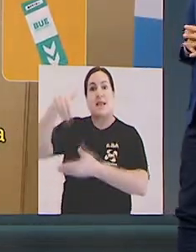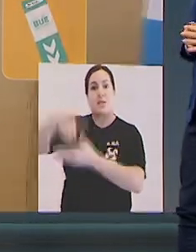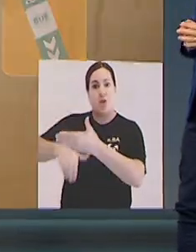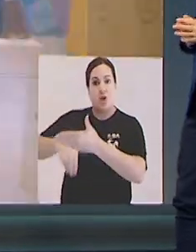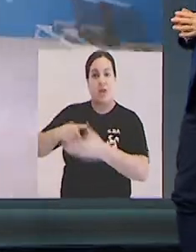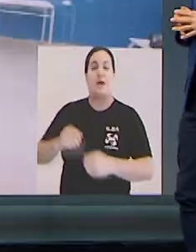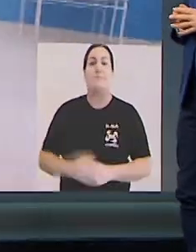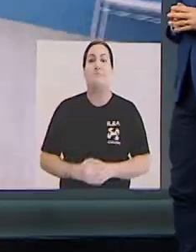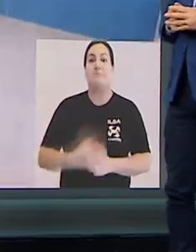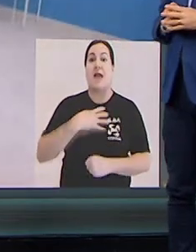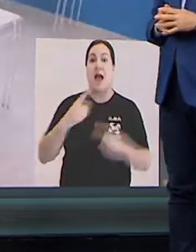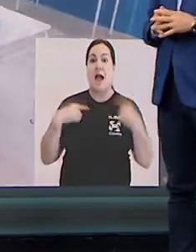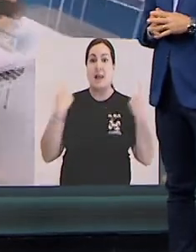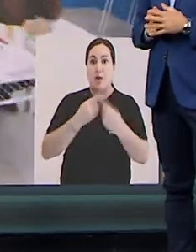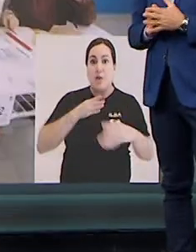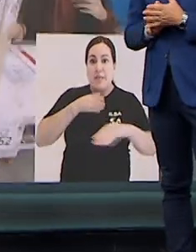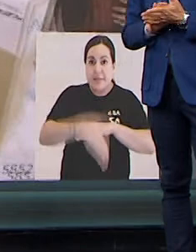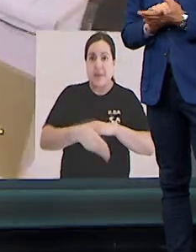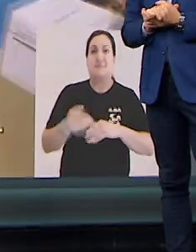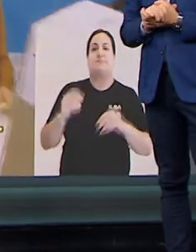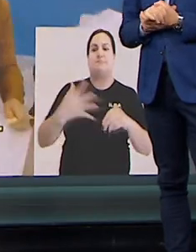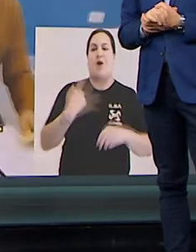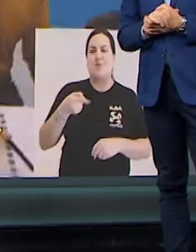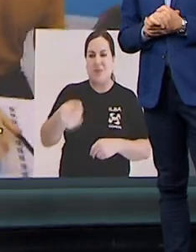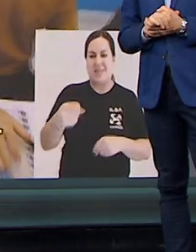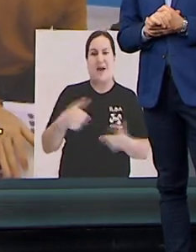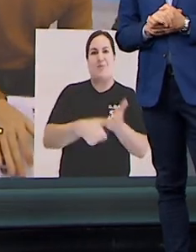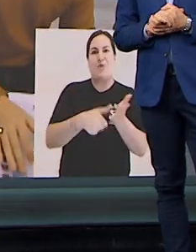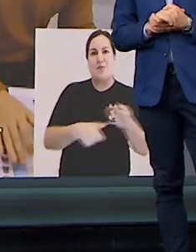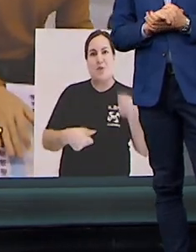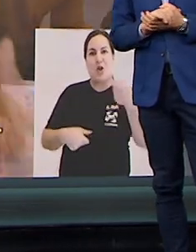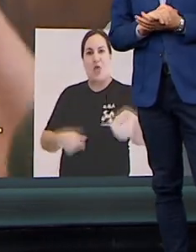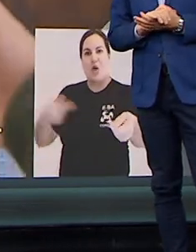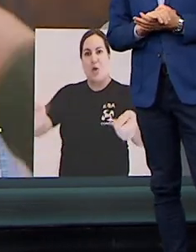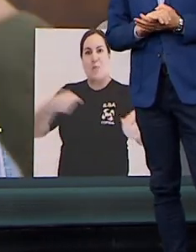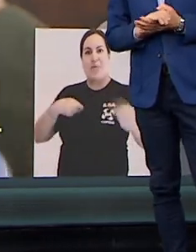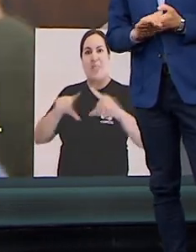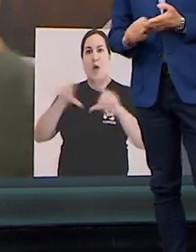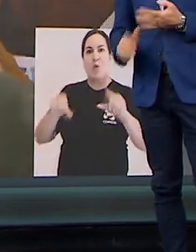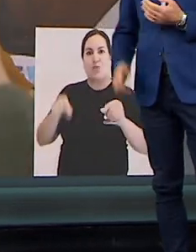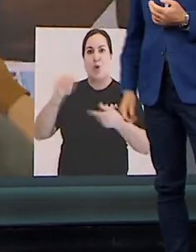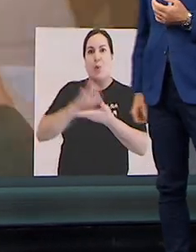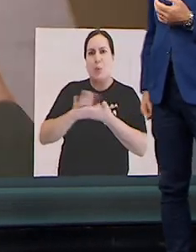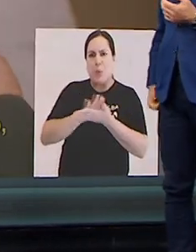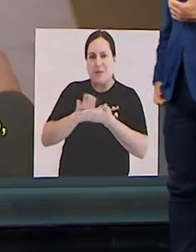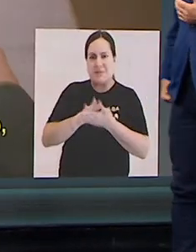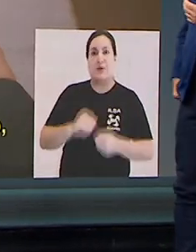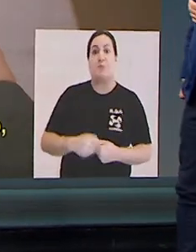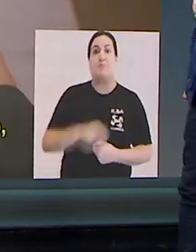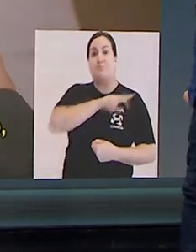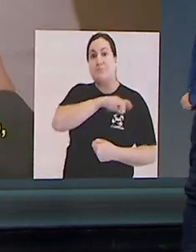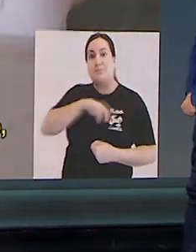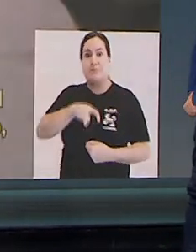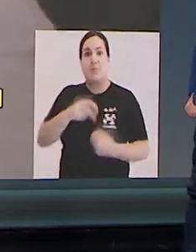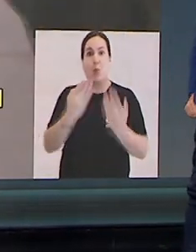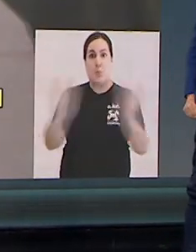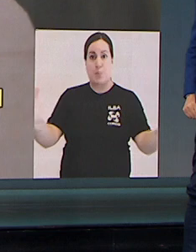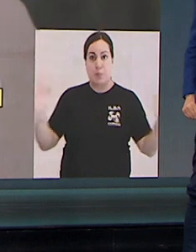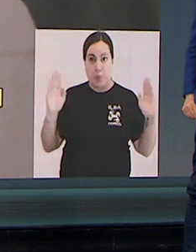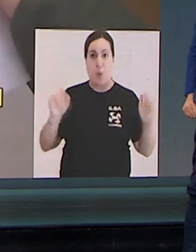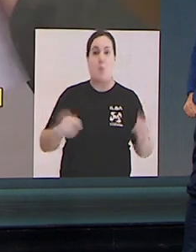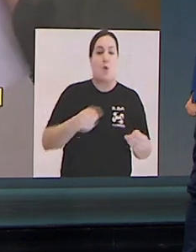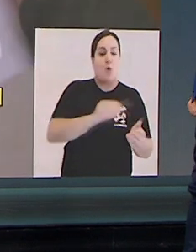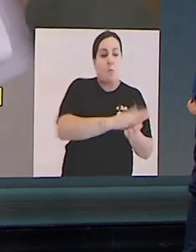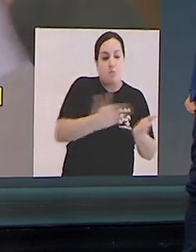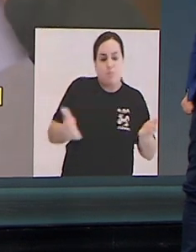la boleta única electrónica y lo que hicieron desde el sitio web de la ciudad de Buenos Aires fue publicar un simulacro para que si